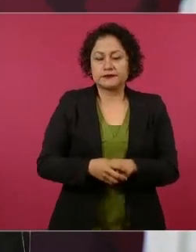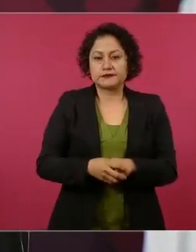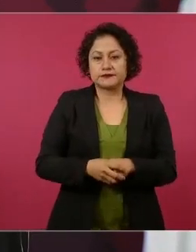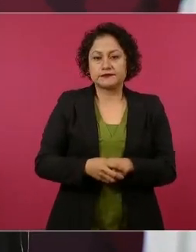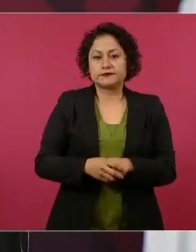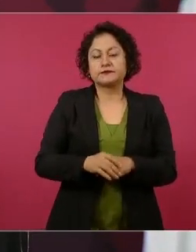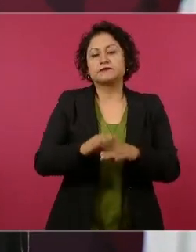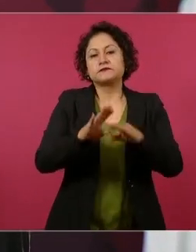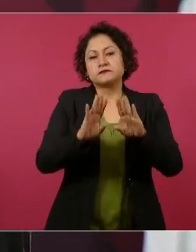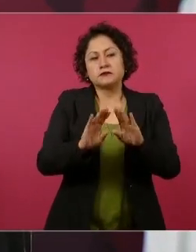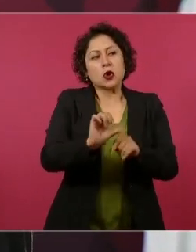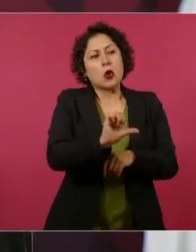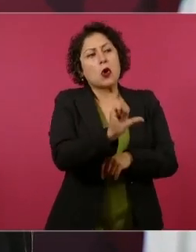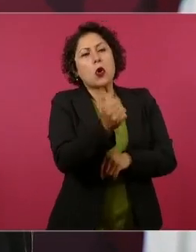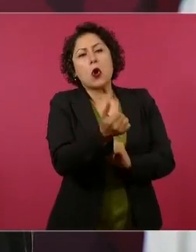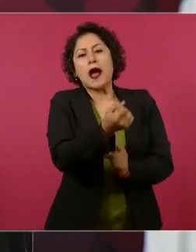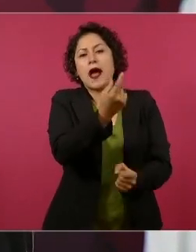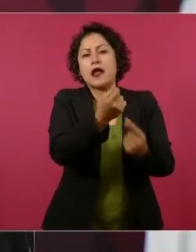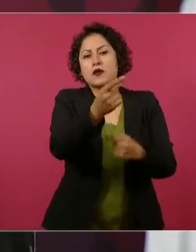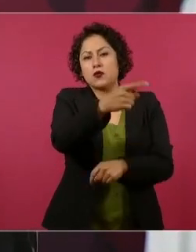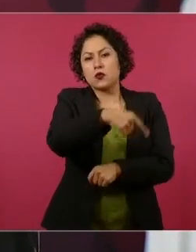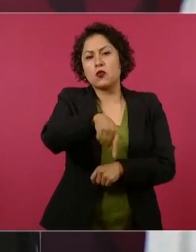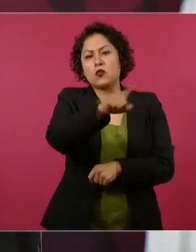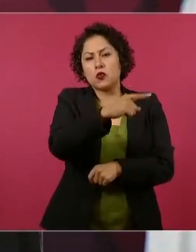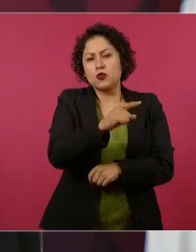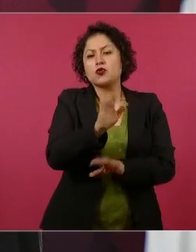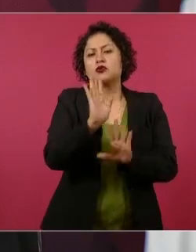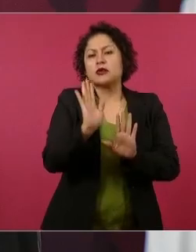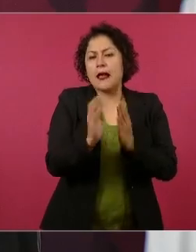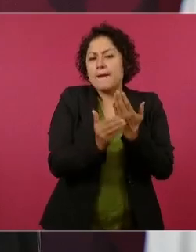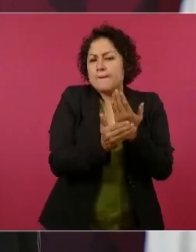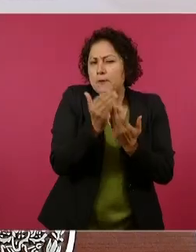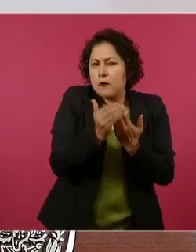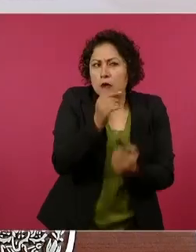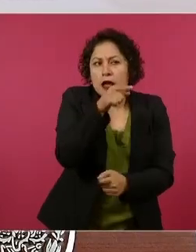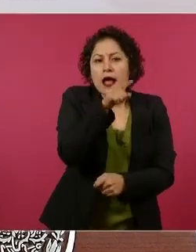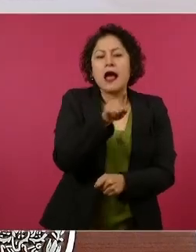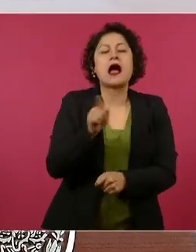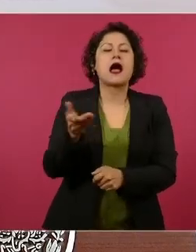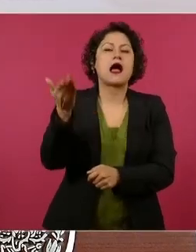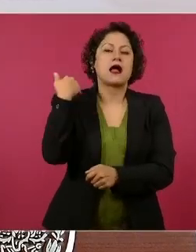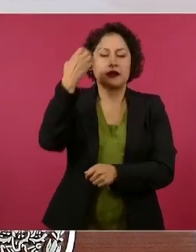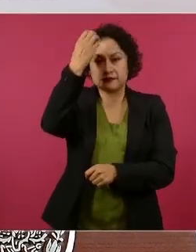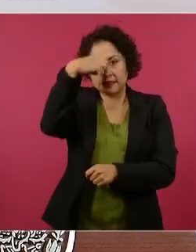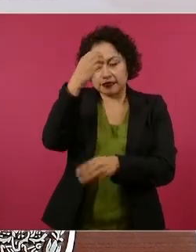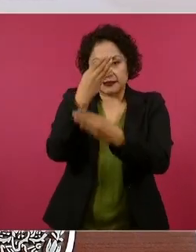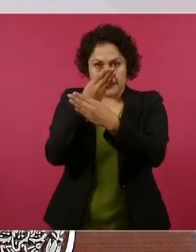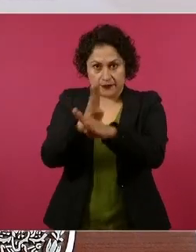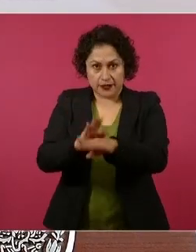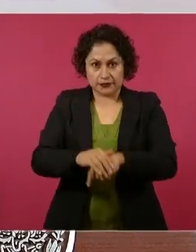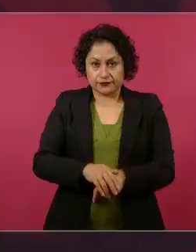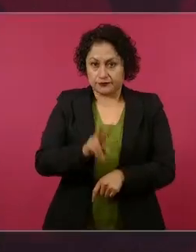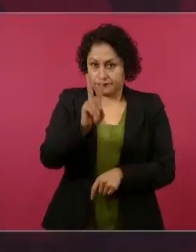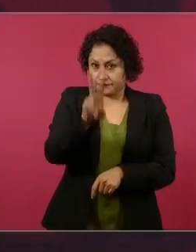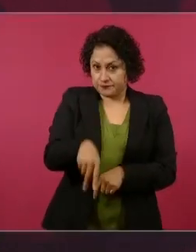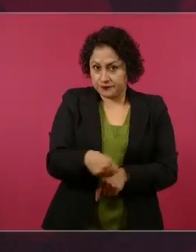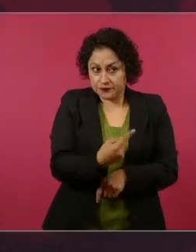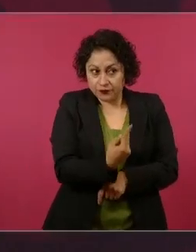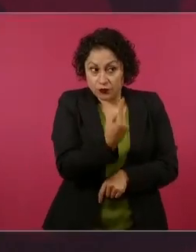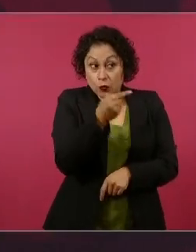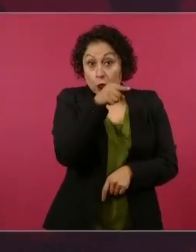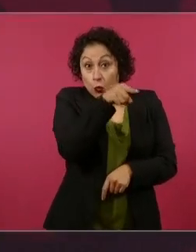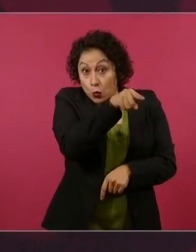tenido experiencia en bancos. Hay una anécdota de uno que recibió un